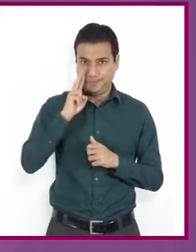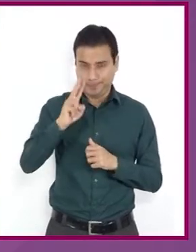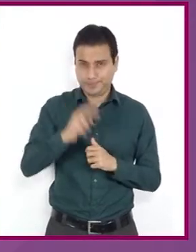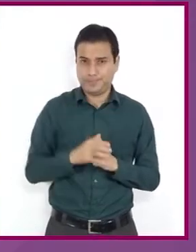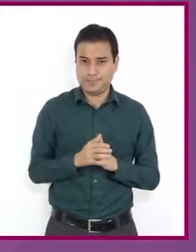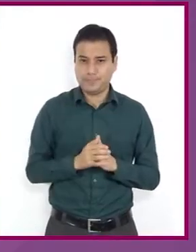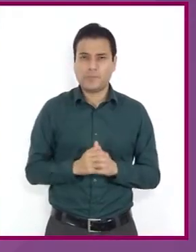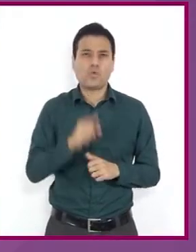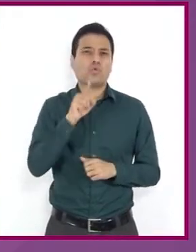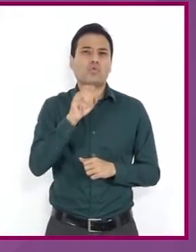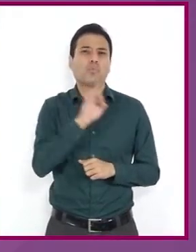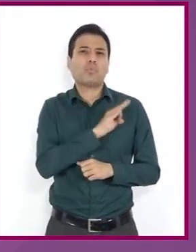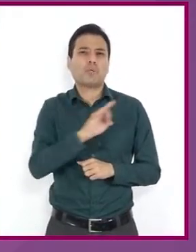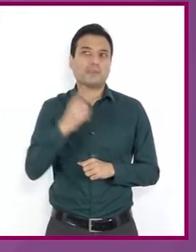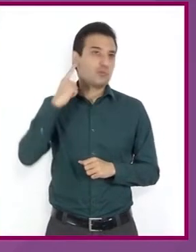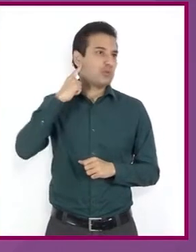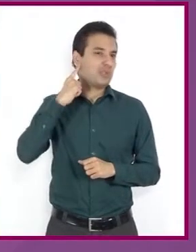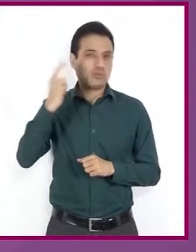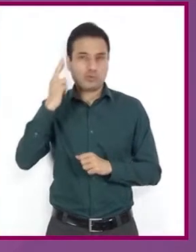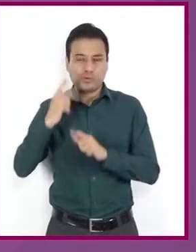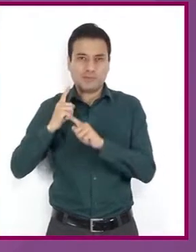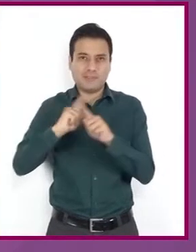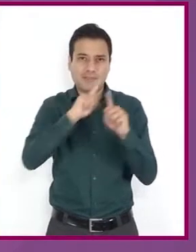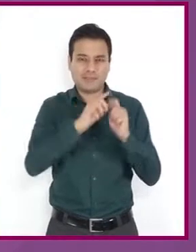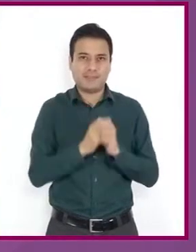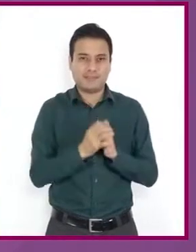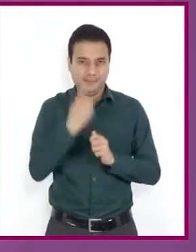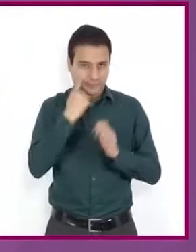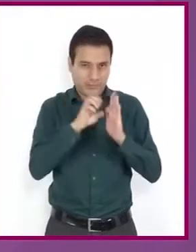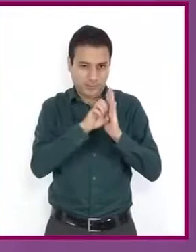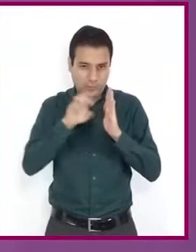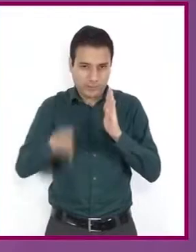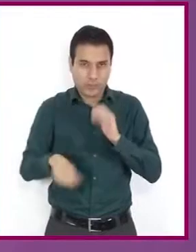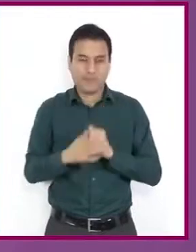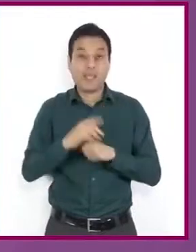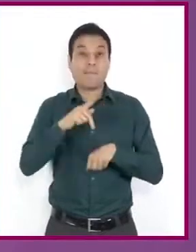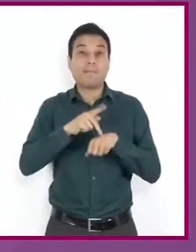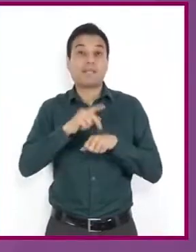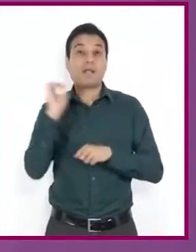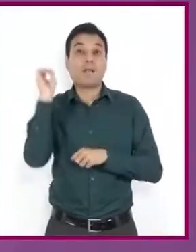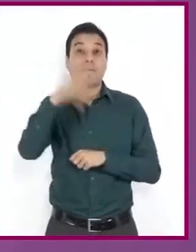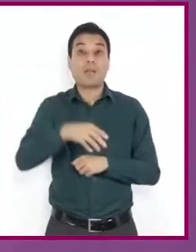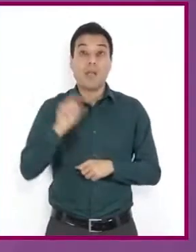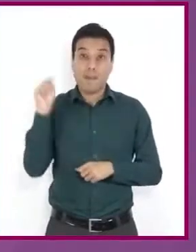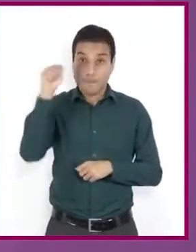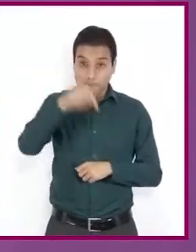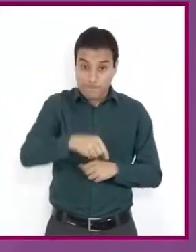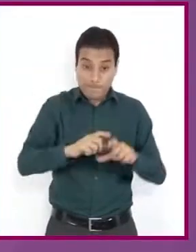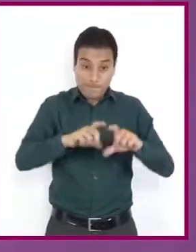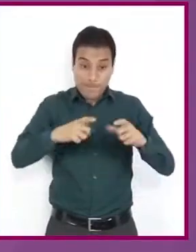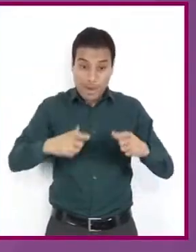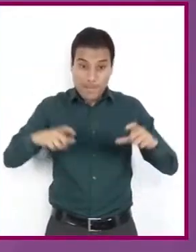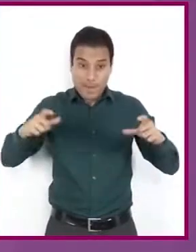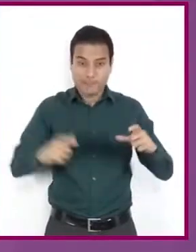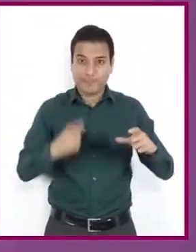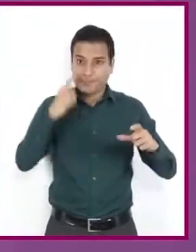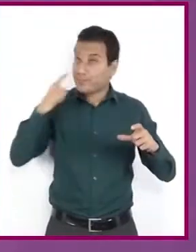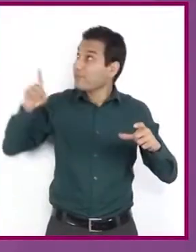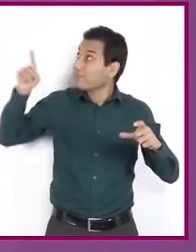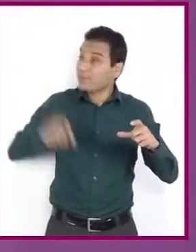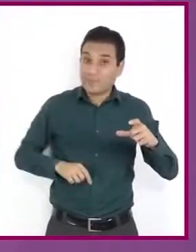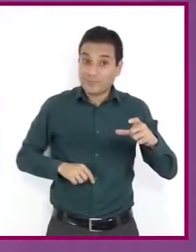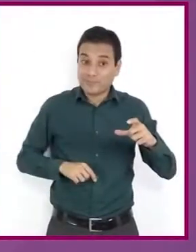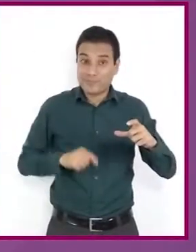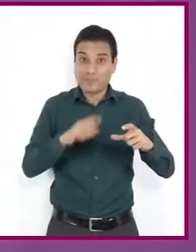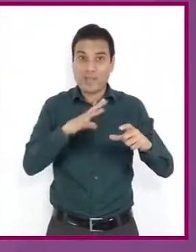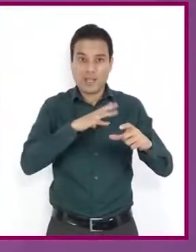un sonido desde múltiples lugares. Si tomamos el ejemplo de la piedra en el agua, podemos entender que un frente de onda está formado por todos